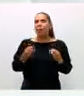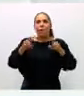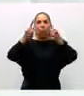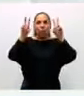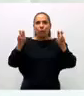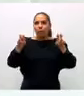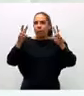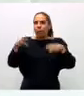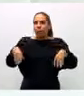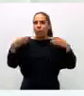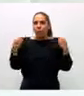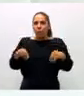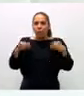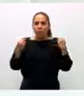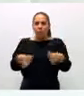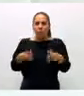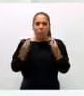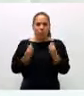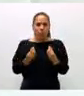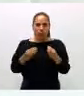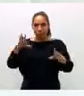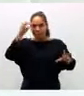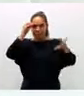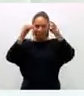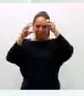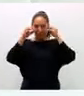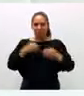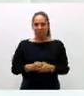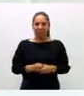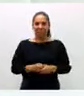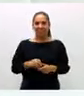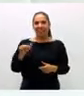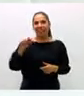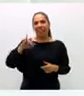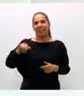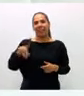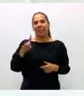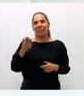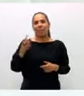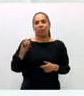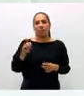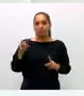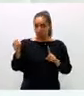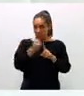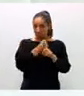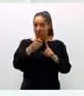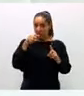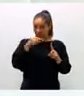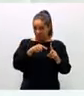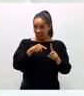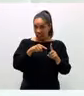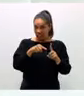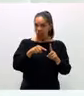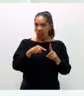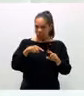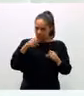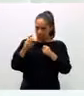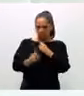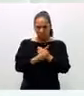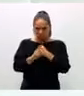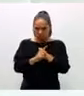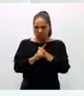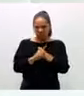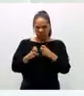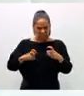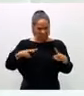tenemos mucho que aprender en este terreno. Alejandro García: el acto violento puede desencadenar justamente el conflicto violento